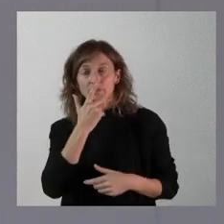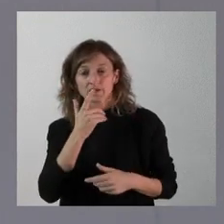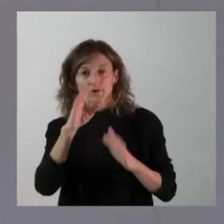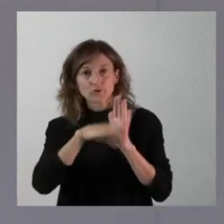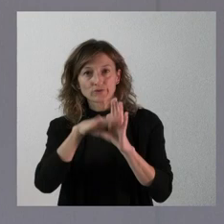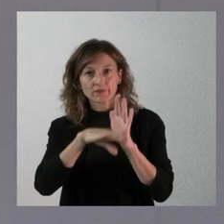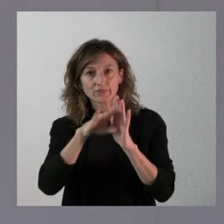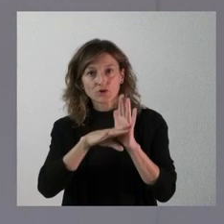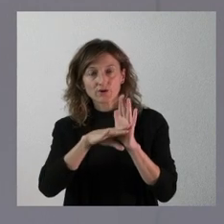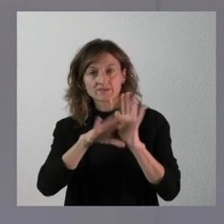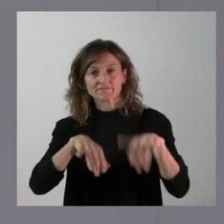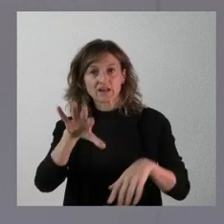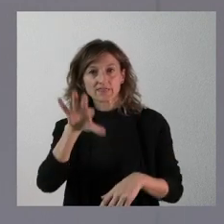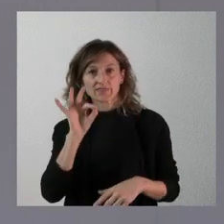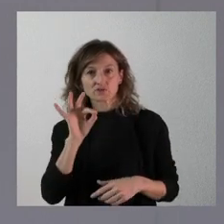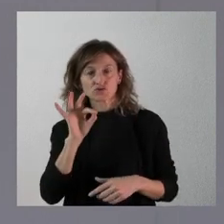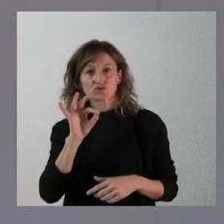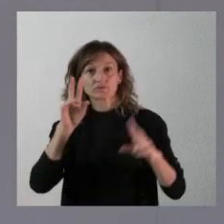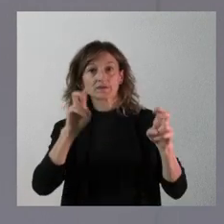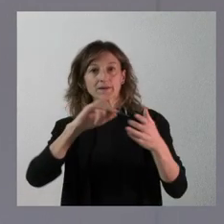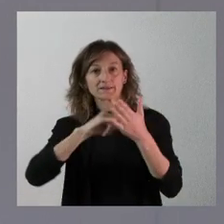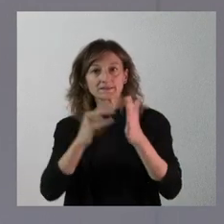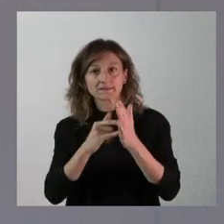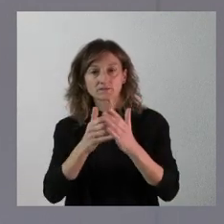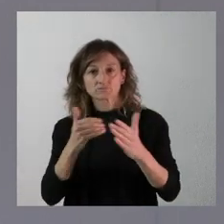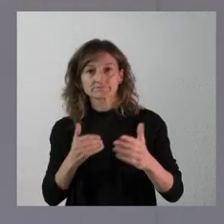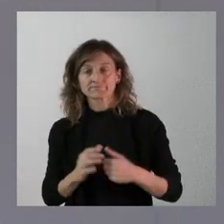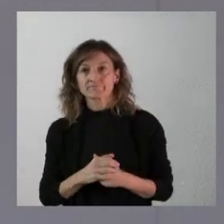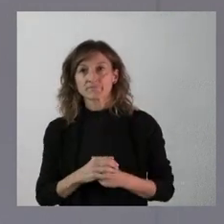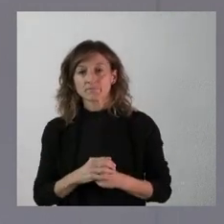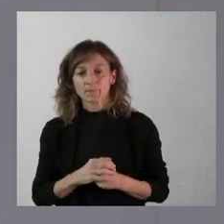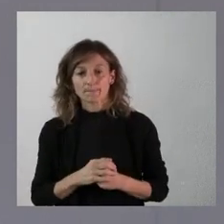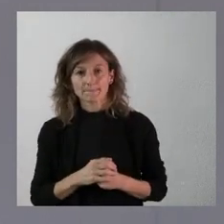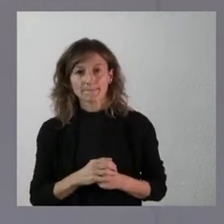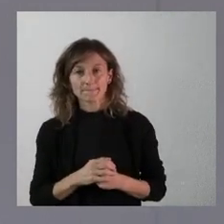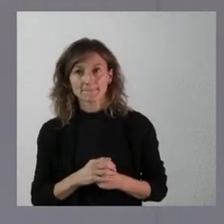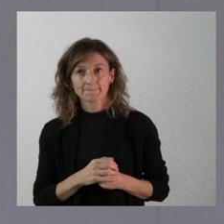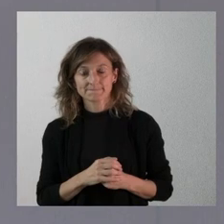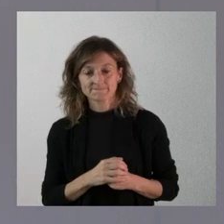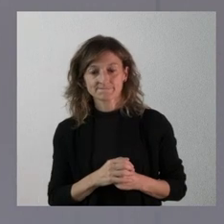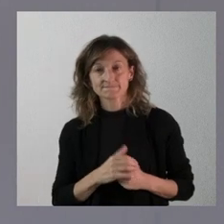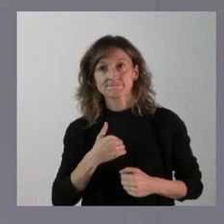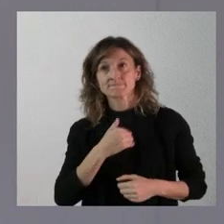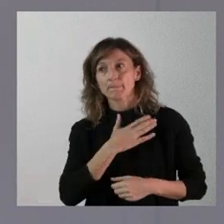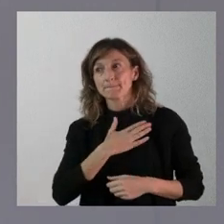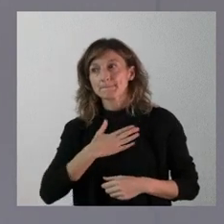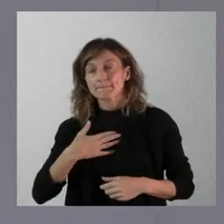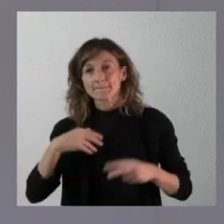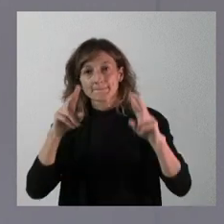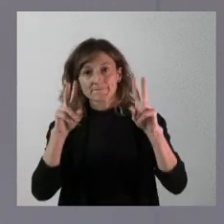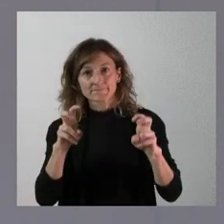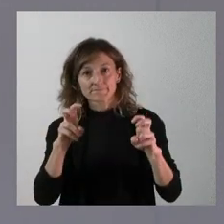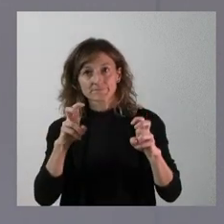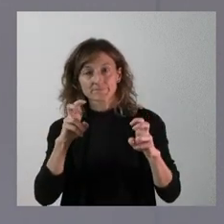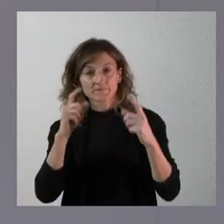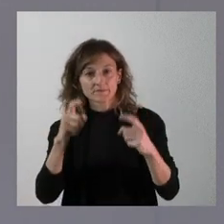antes de tomar una decisión por parte de los técnicos en la materia y por tanto yo creo que en estos aspectos tampoco Nos podemos dejar